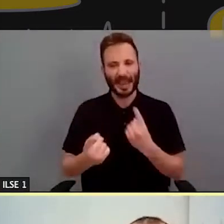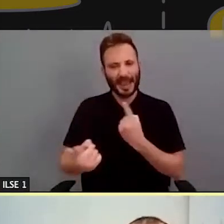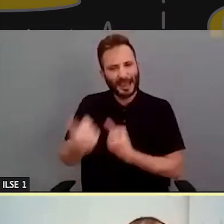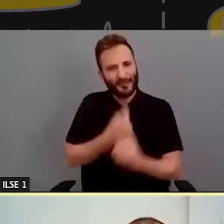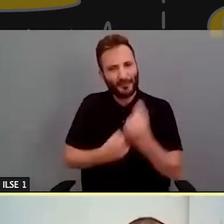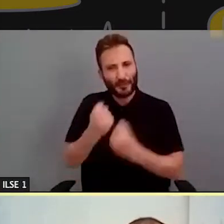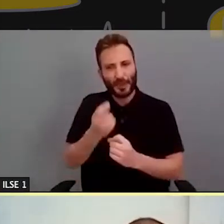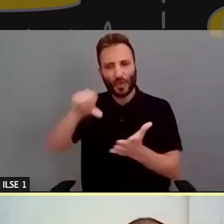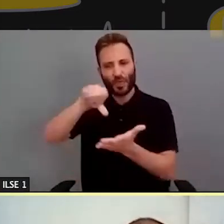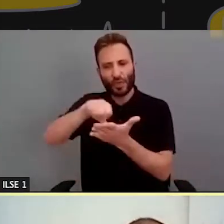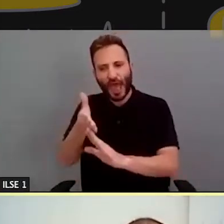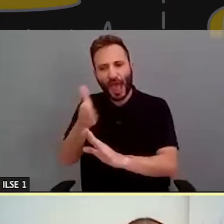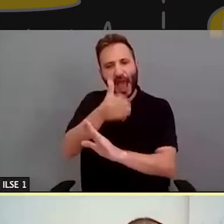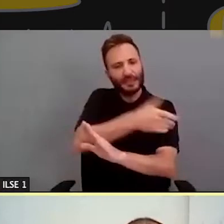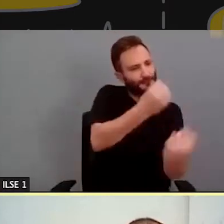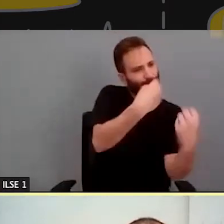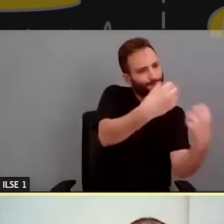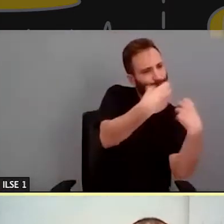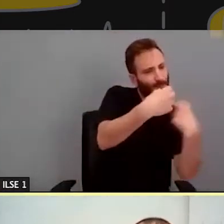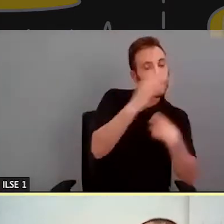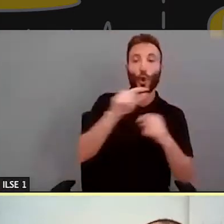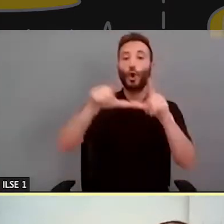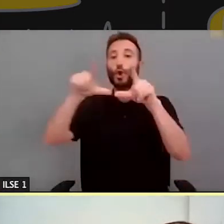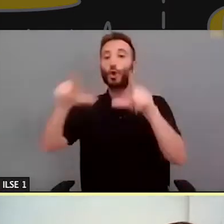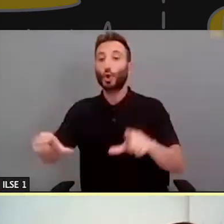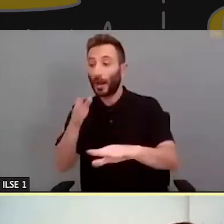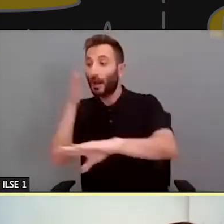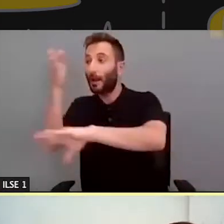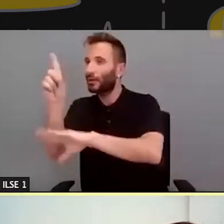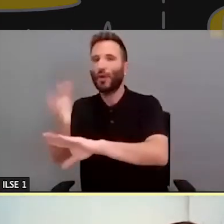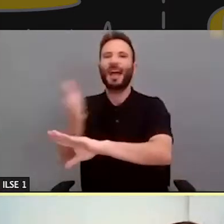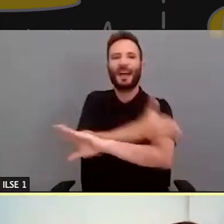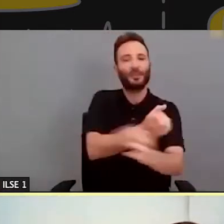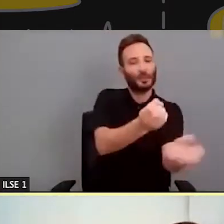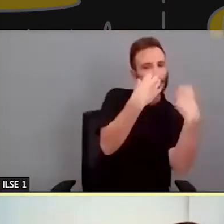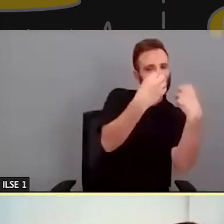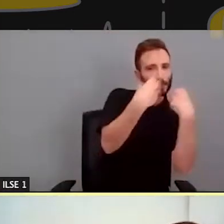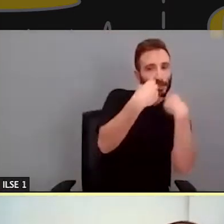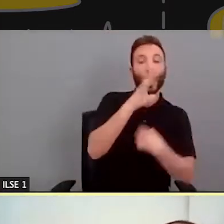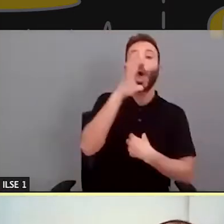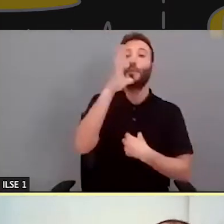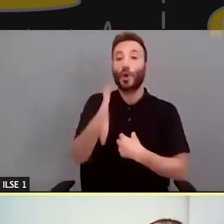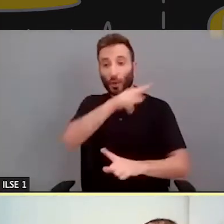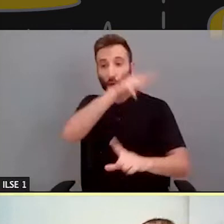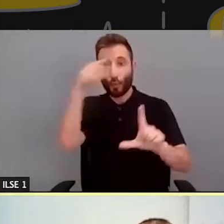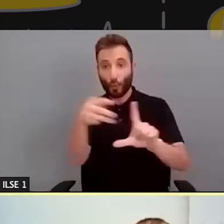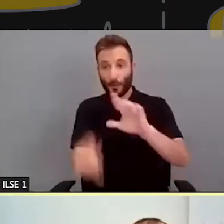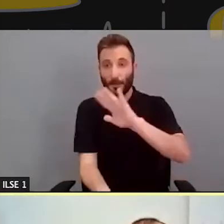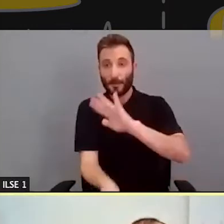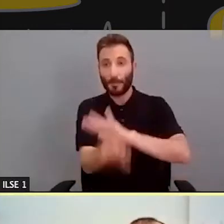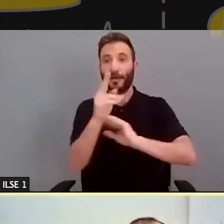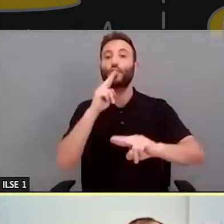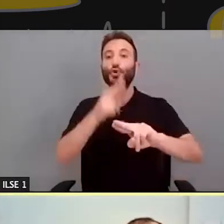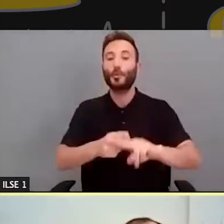la ciudad o de los locales antes de acudir. Para eso hemos creado una web que es la